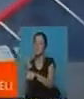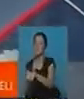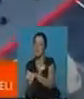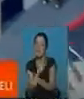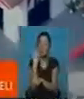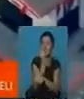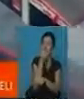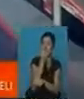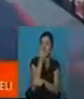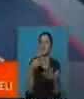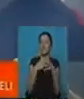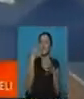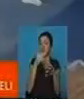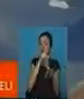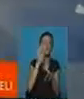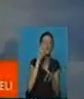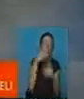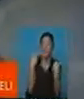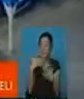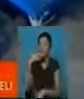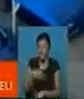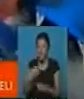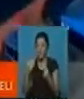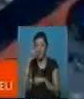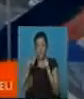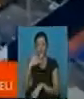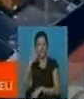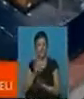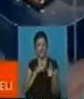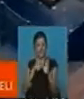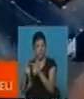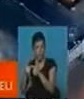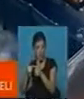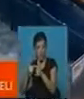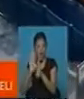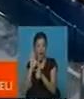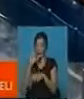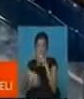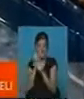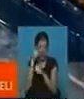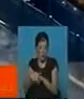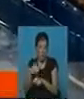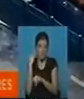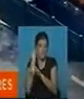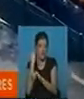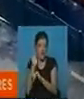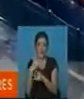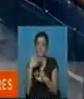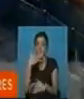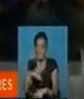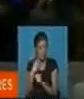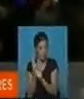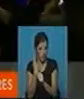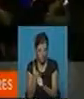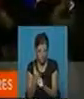autoridades estadounidenses entender los motivos del asesino, cosa que hasta el momento no han podido determinar. Sin